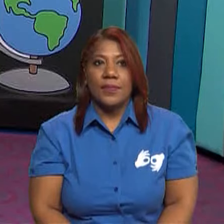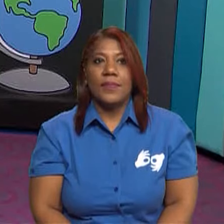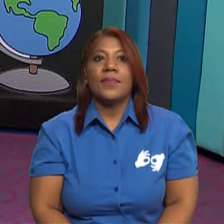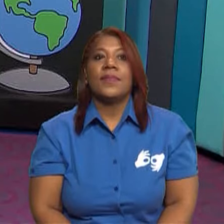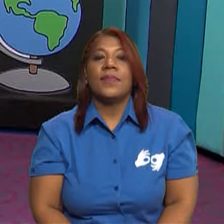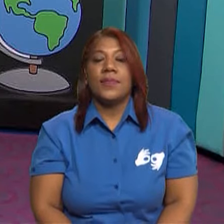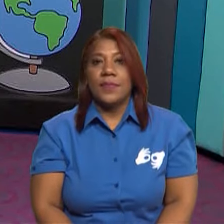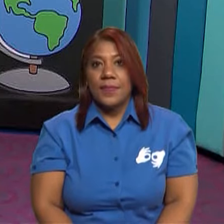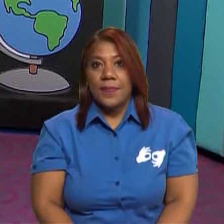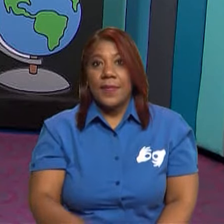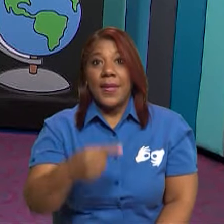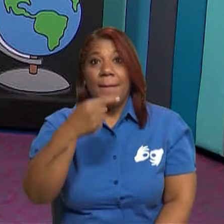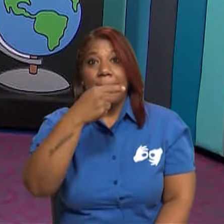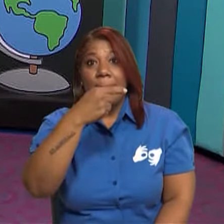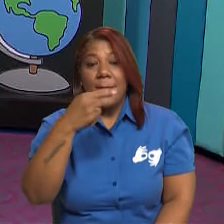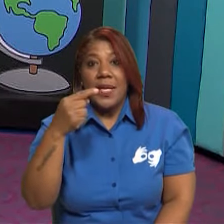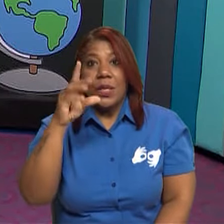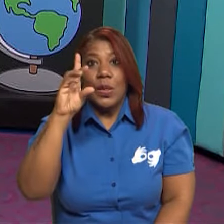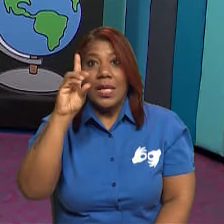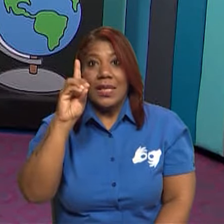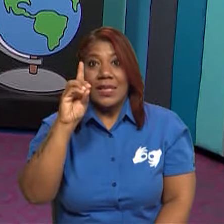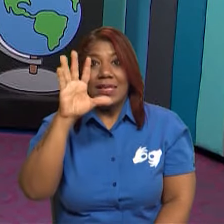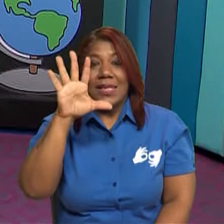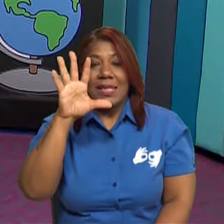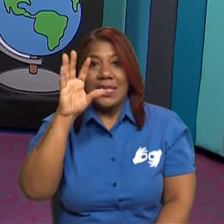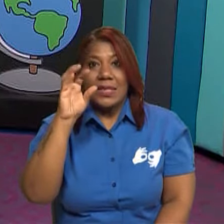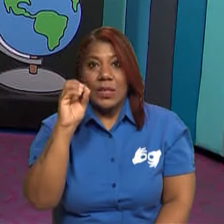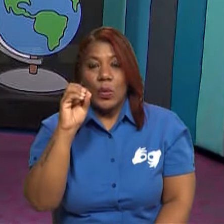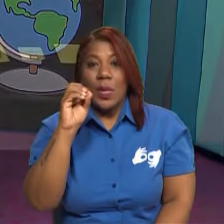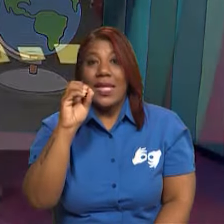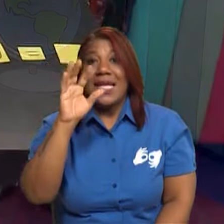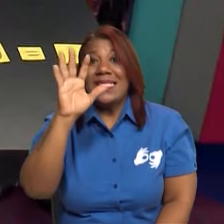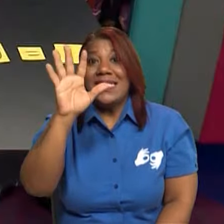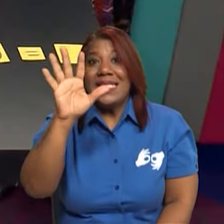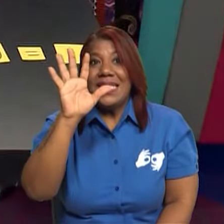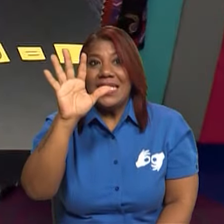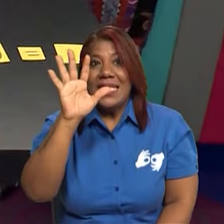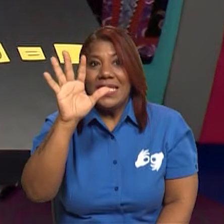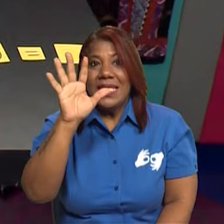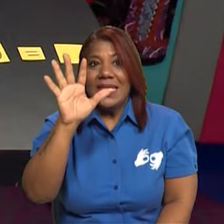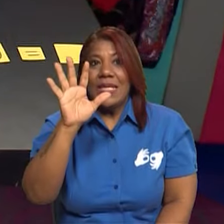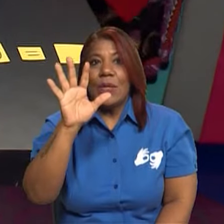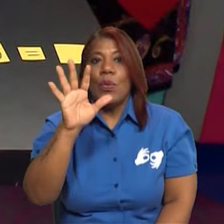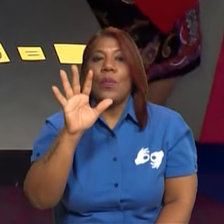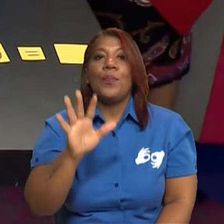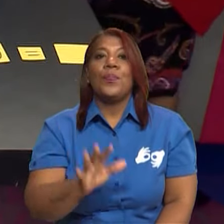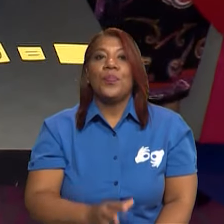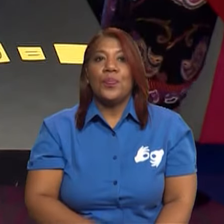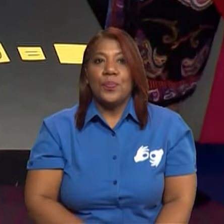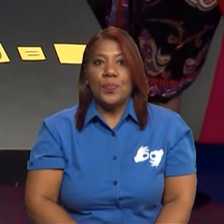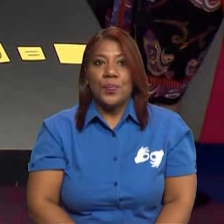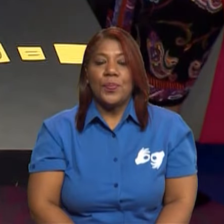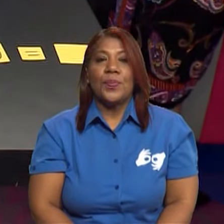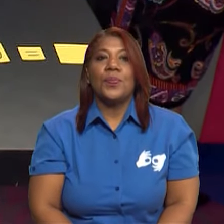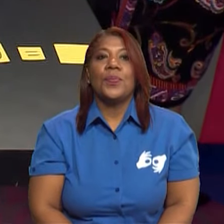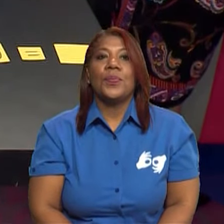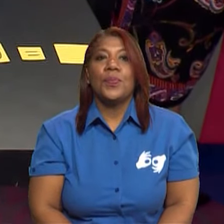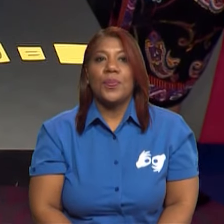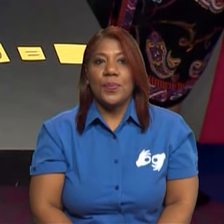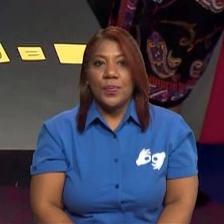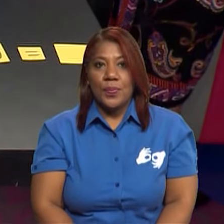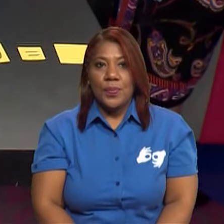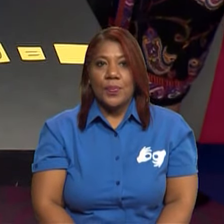Menos la decena del número 50. ¿Cuál sería? El número 5. 5, muy